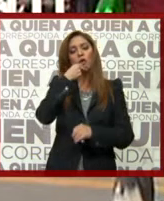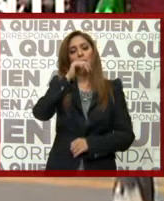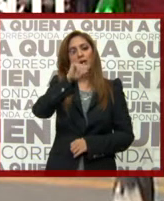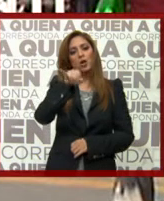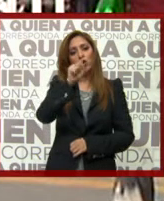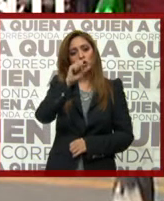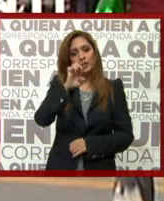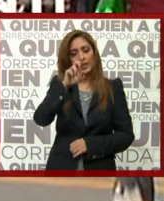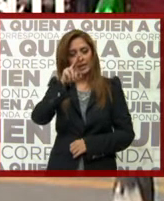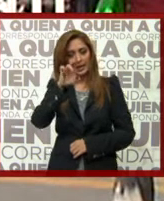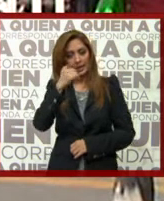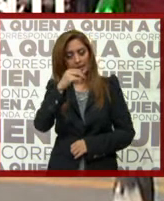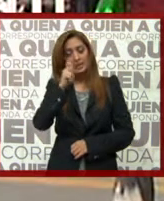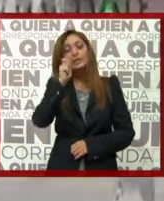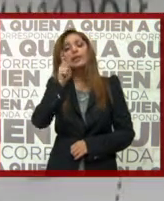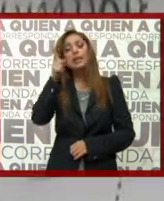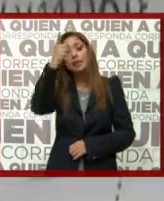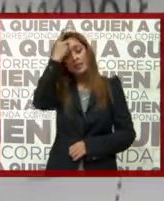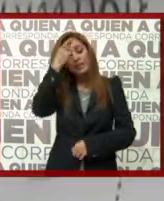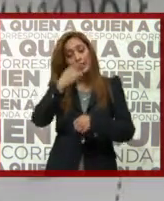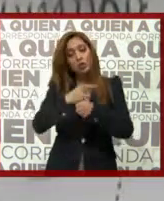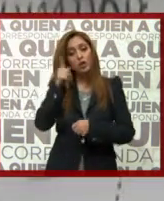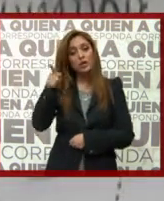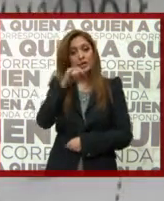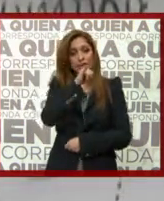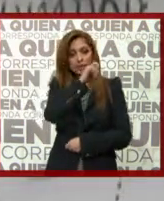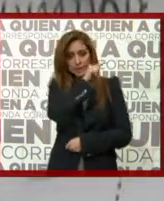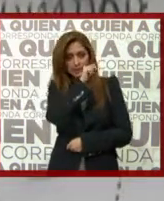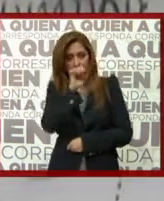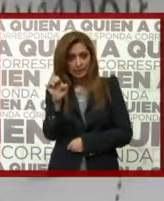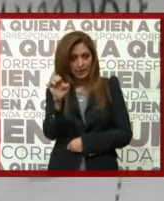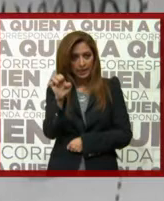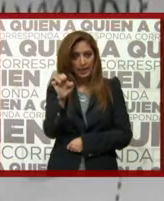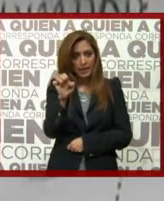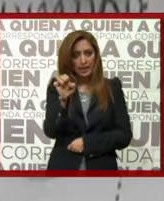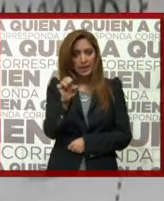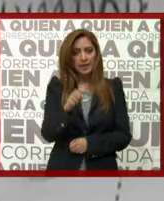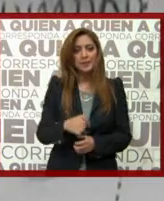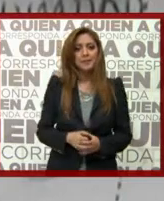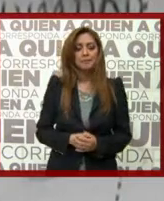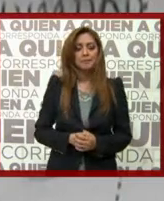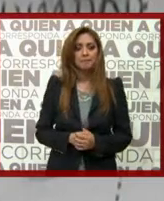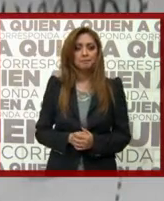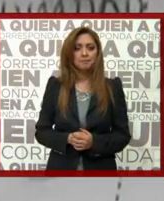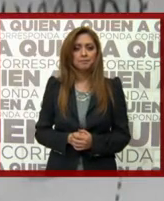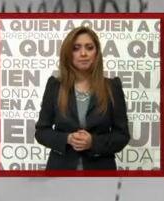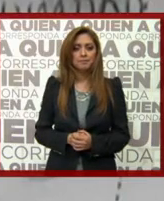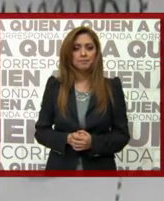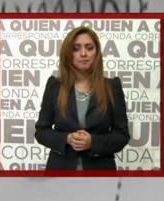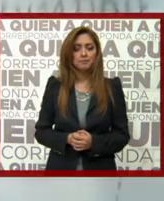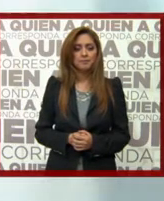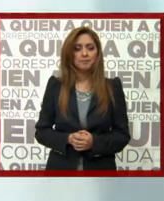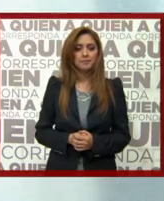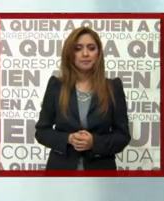Baeza Terrazas, director general del Instituto de Seguridad y Servicios Sociales de los Trabajadores al Servicio del Estado, del